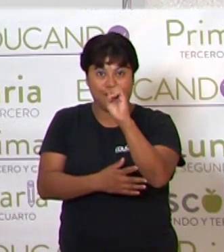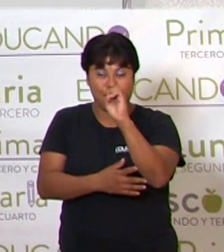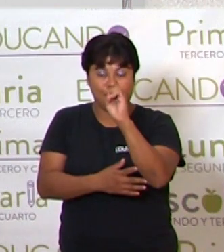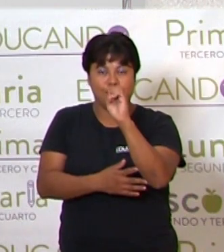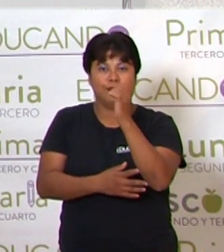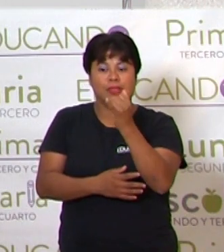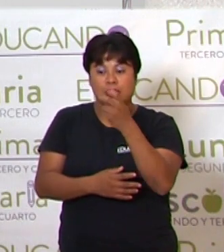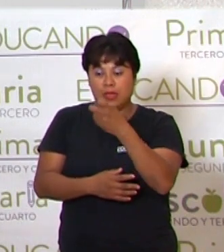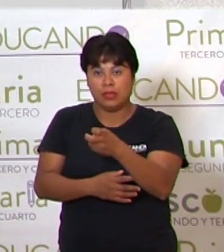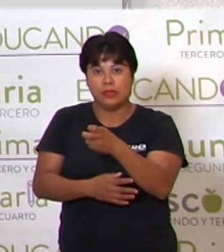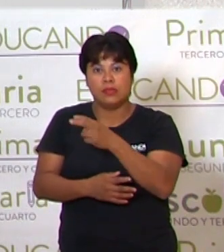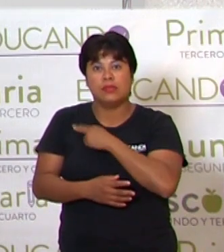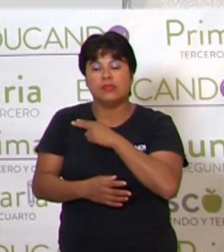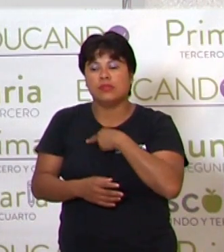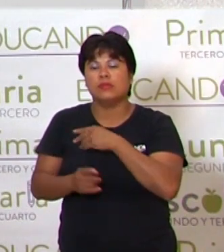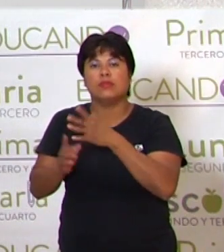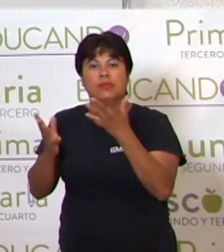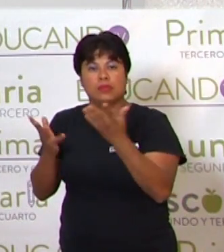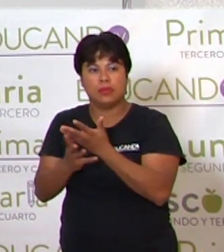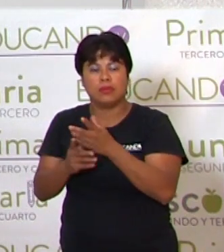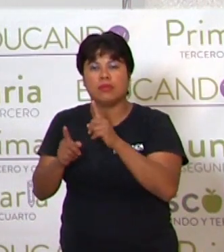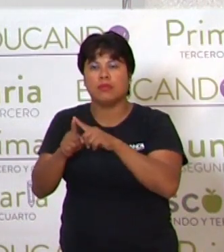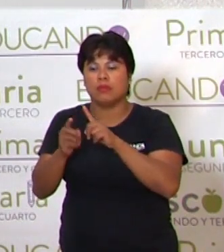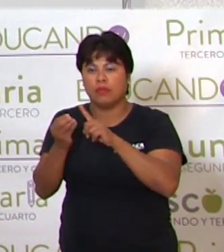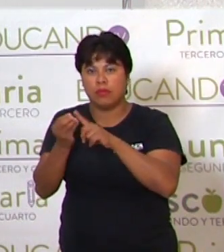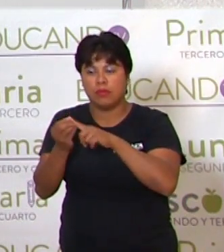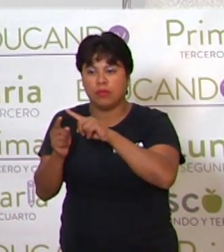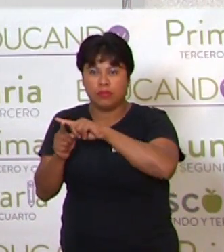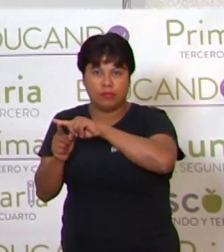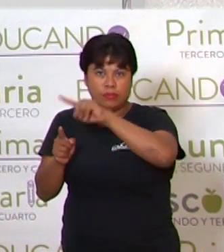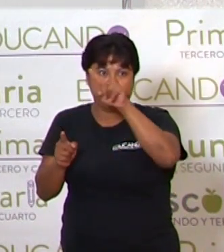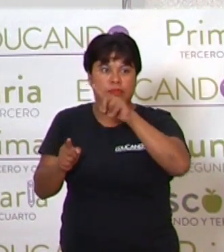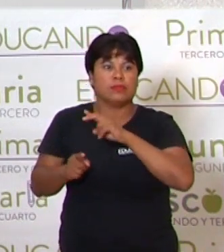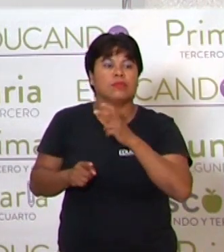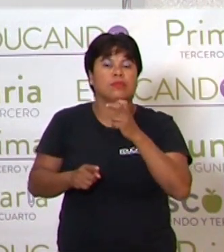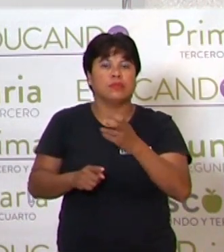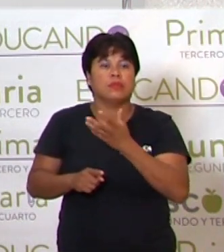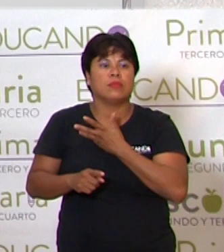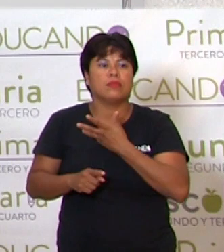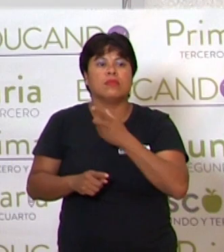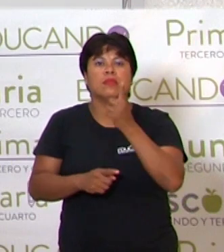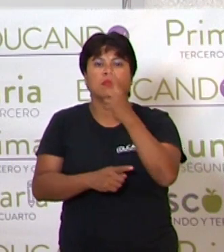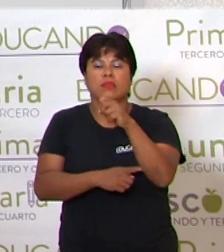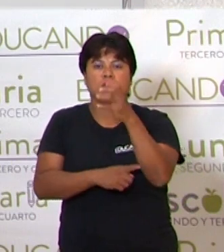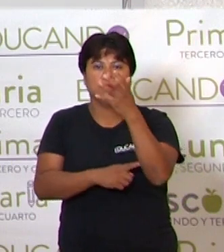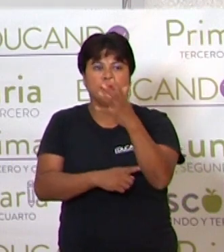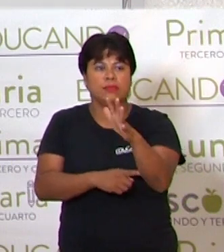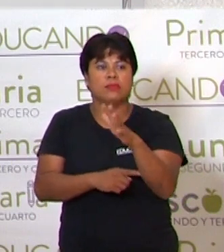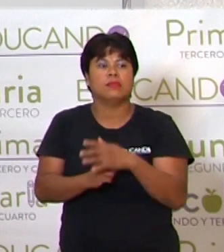y justamente vamos a llegar a donde sale. Tendría 110